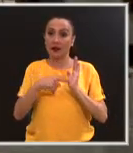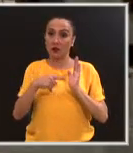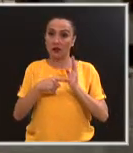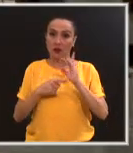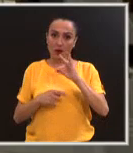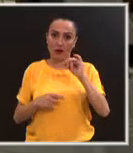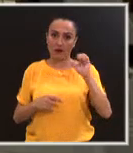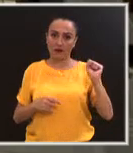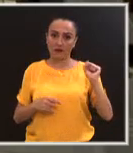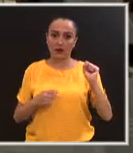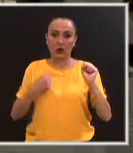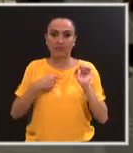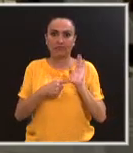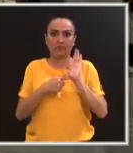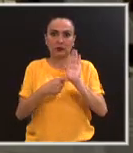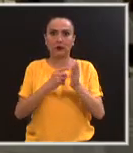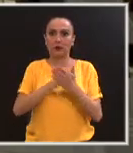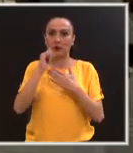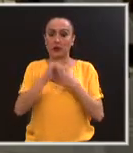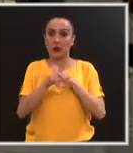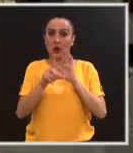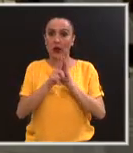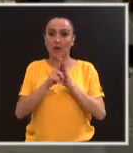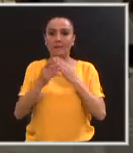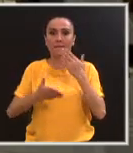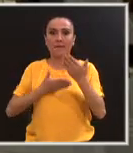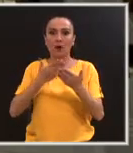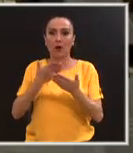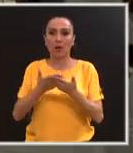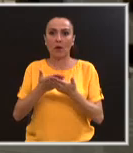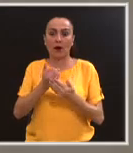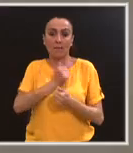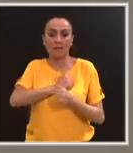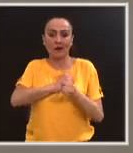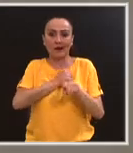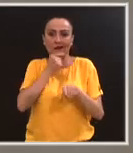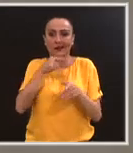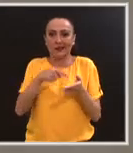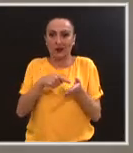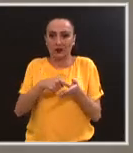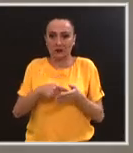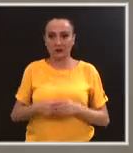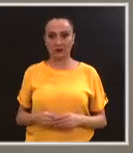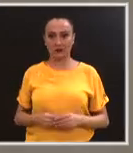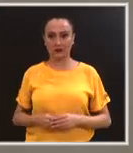caja hoy se presentó un proyecto de ley que propon condonar estas deudas